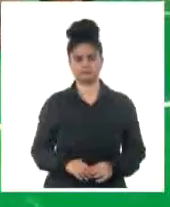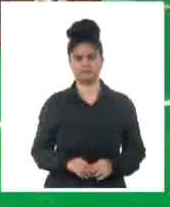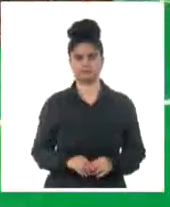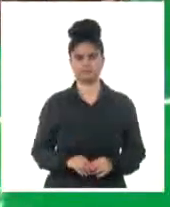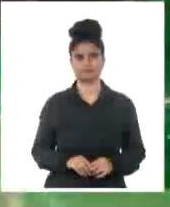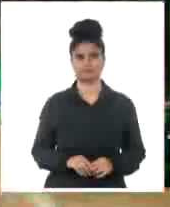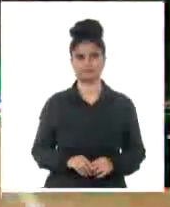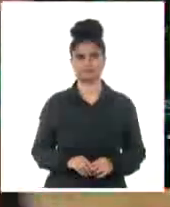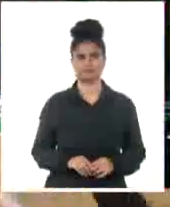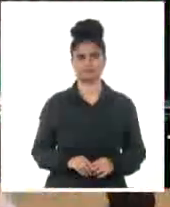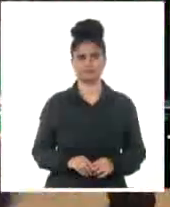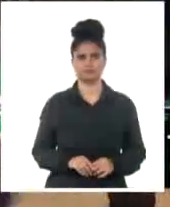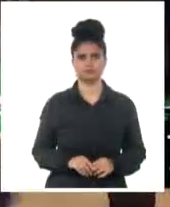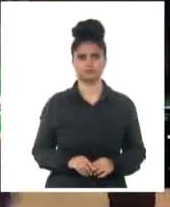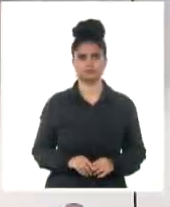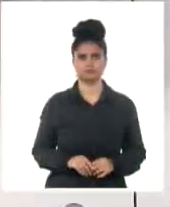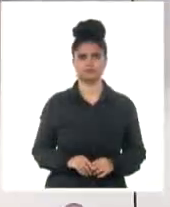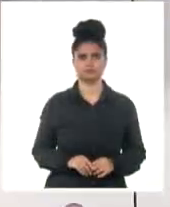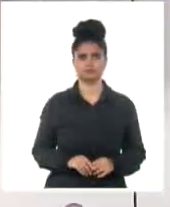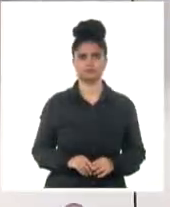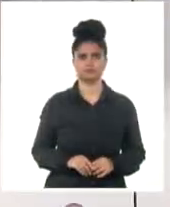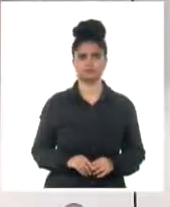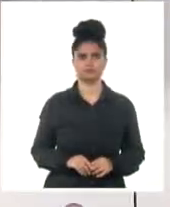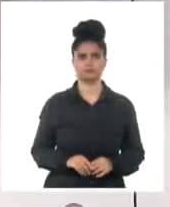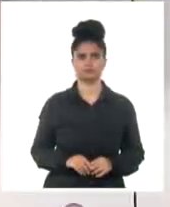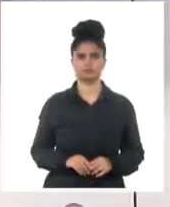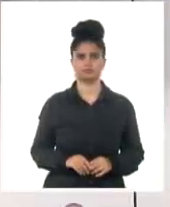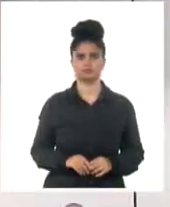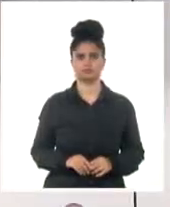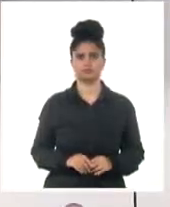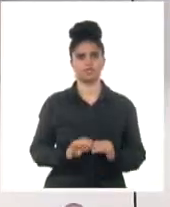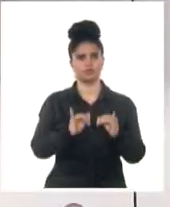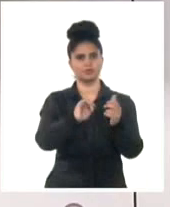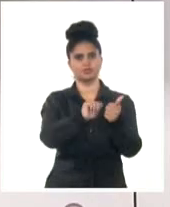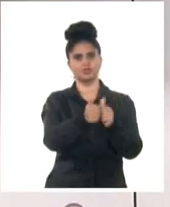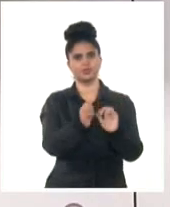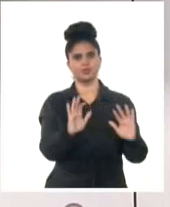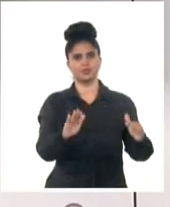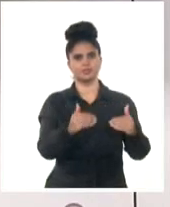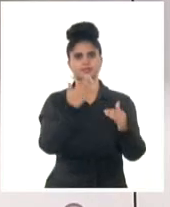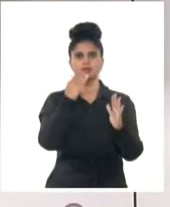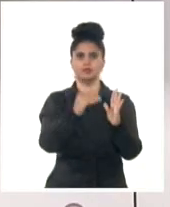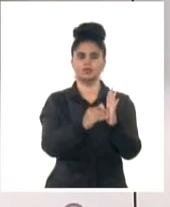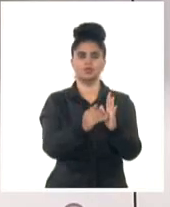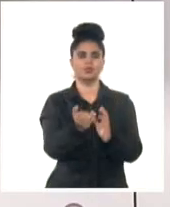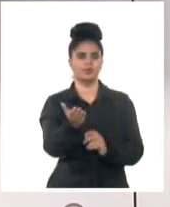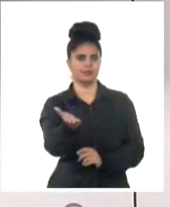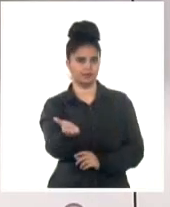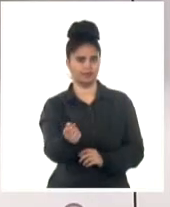oeste de la liga. De esta manera ponemos punto final a los deportes. Continúen ustedes con el noticiero del mediodía.